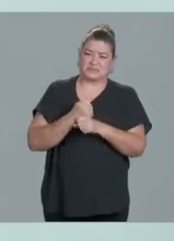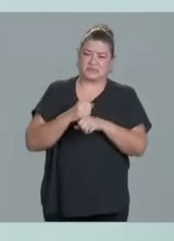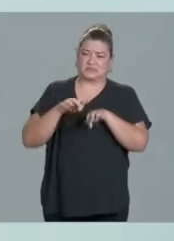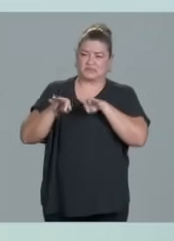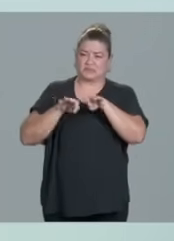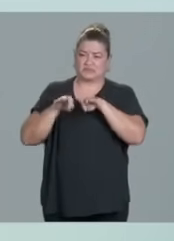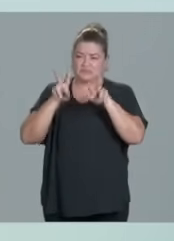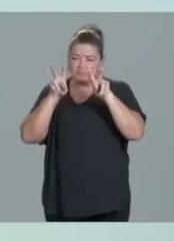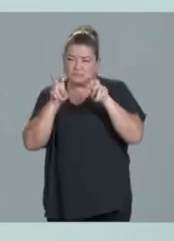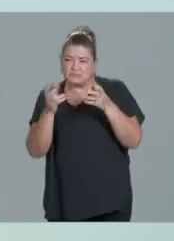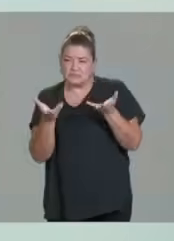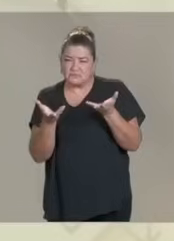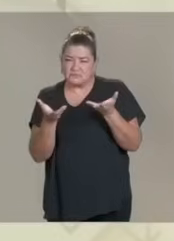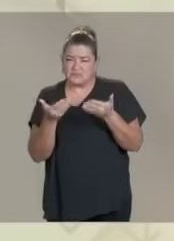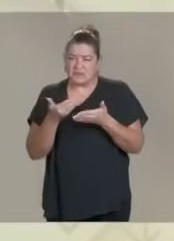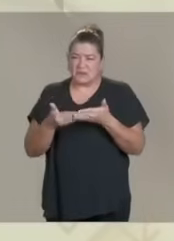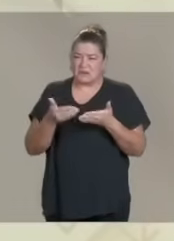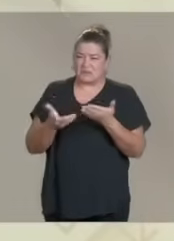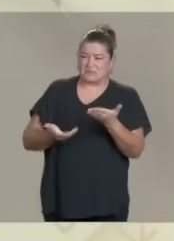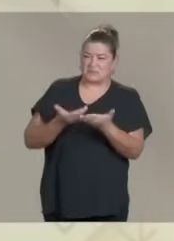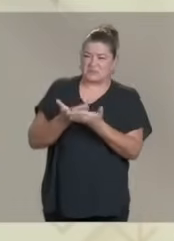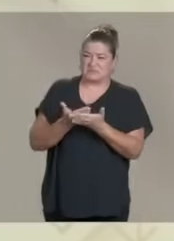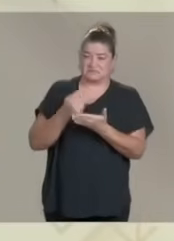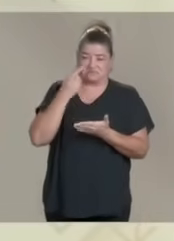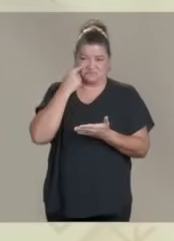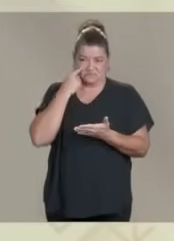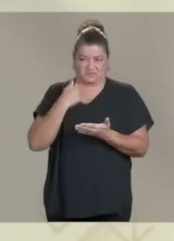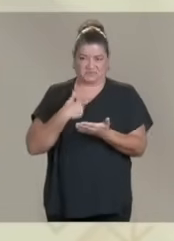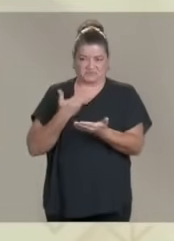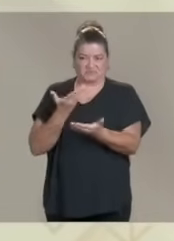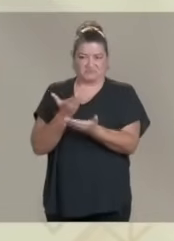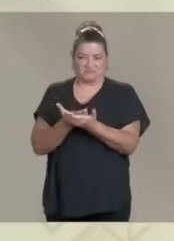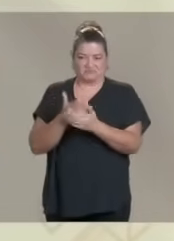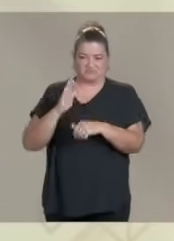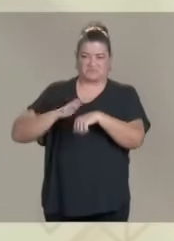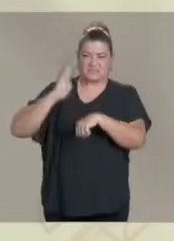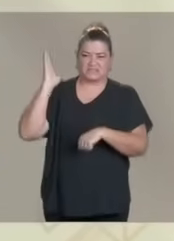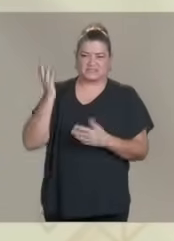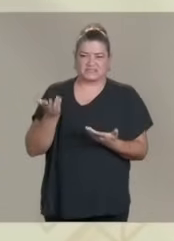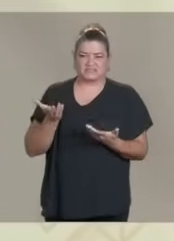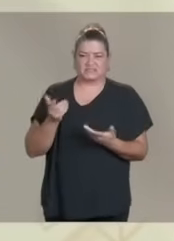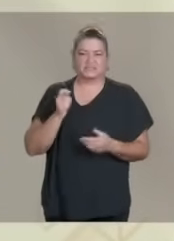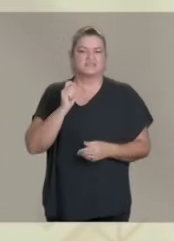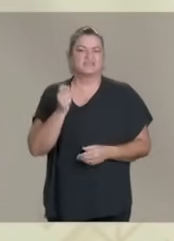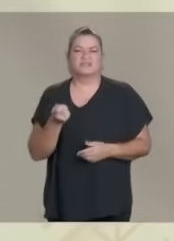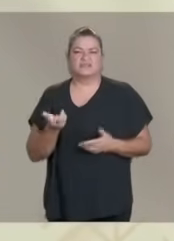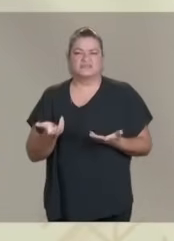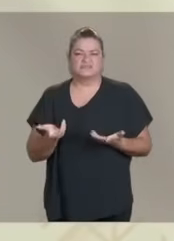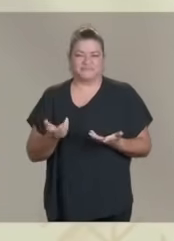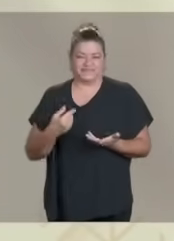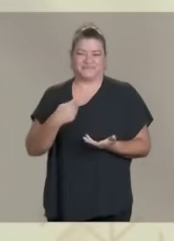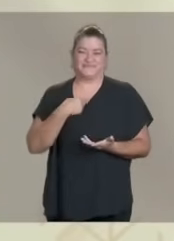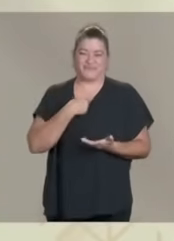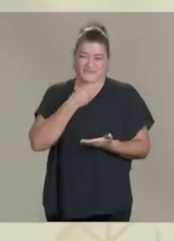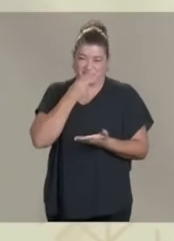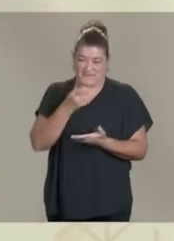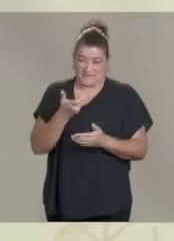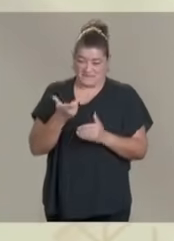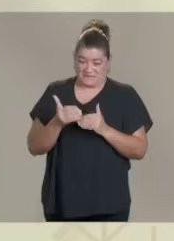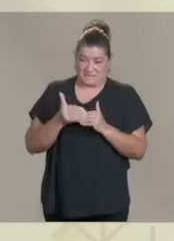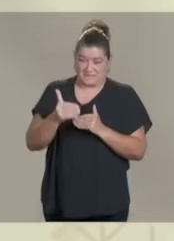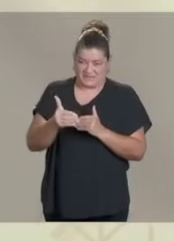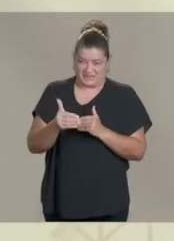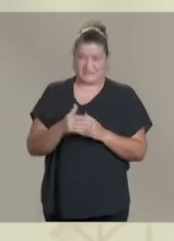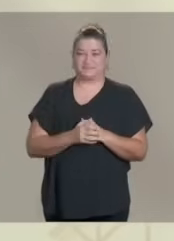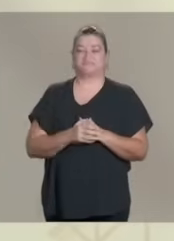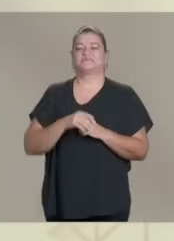que presentó un servidor en menos de la mitad del tiempo. ¿Qué presenté yo? Yo sí presenté el aumento del salario mínimo, el ingreso mínimo universal, la pensión